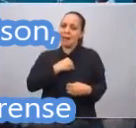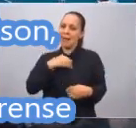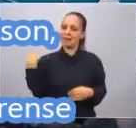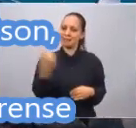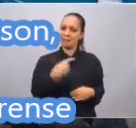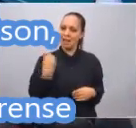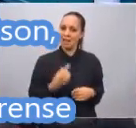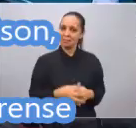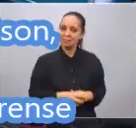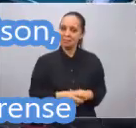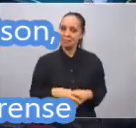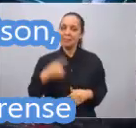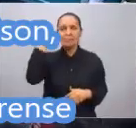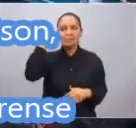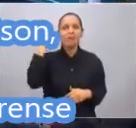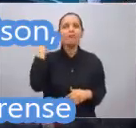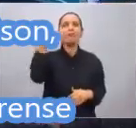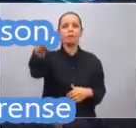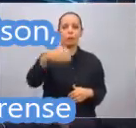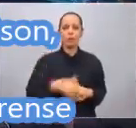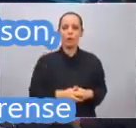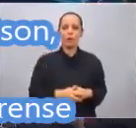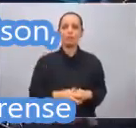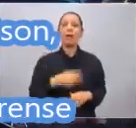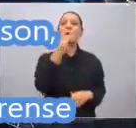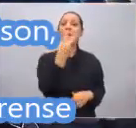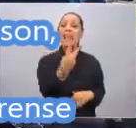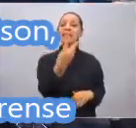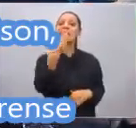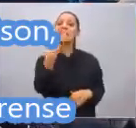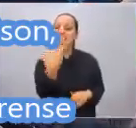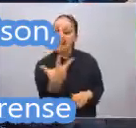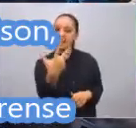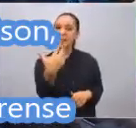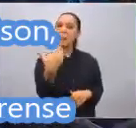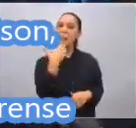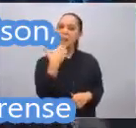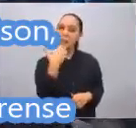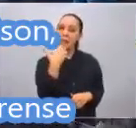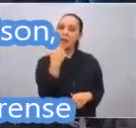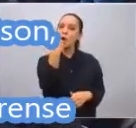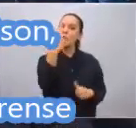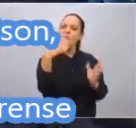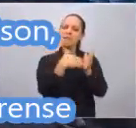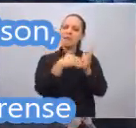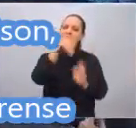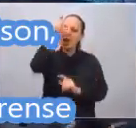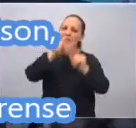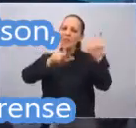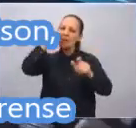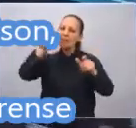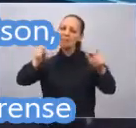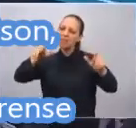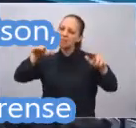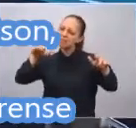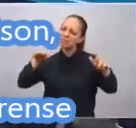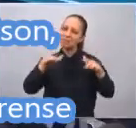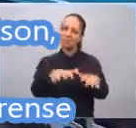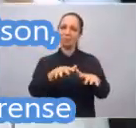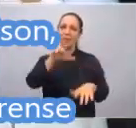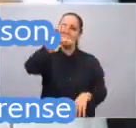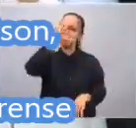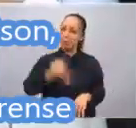nuestro futuro. El 23 de abril, 1.000.000 de personas en toda la